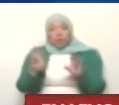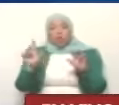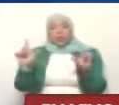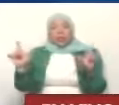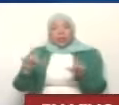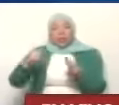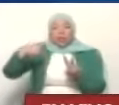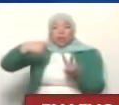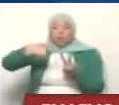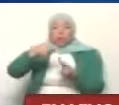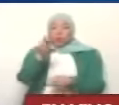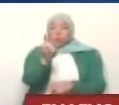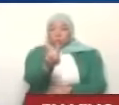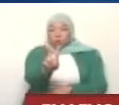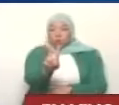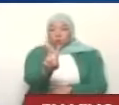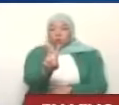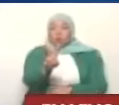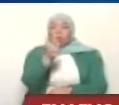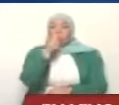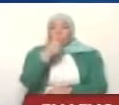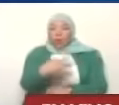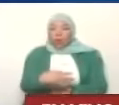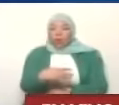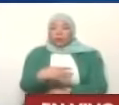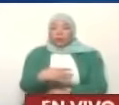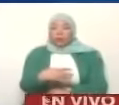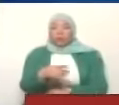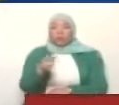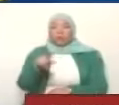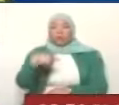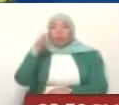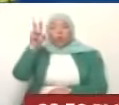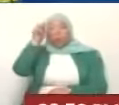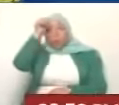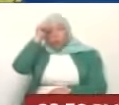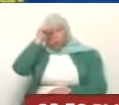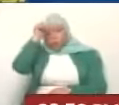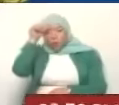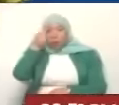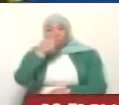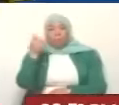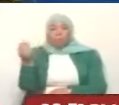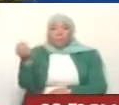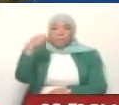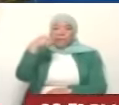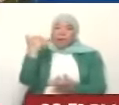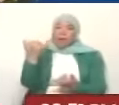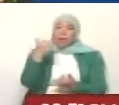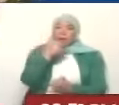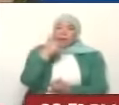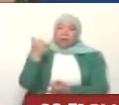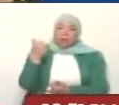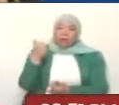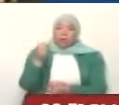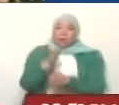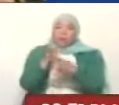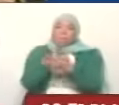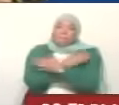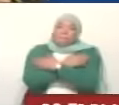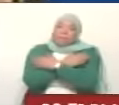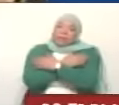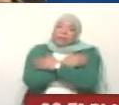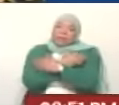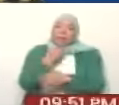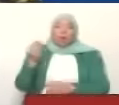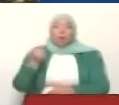BTV, etcétera, etcétera, fue buena, lo que promete para este domingo lo supera. ¿Ah? Así un aplauso, presidente, a esta